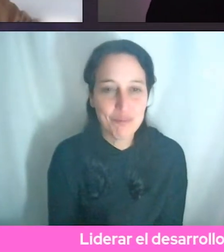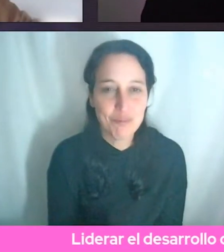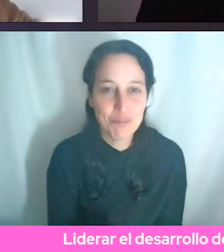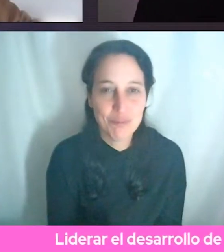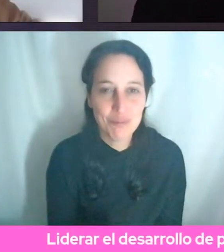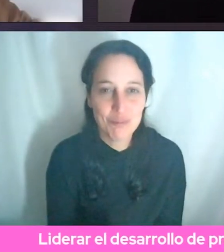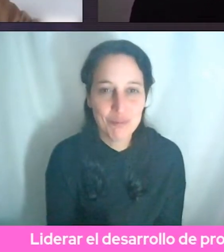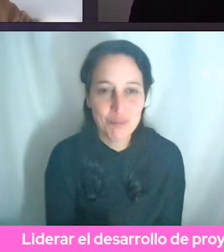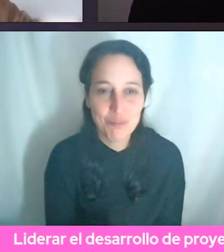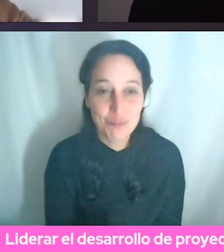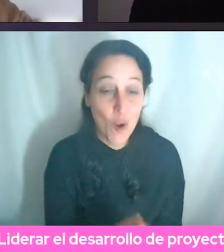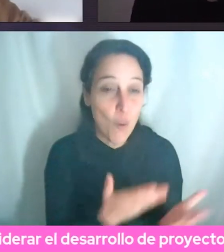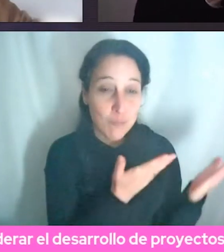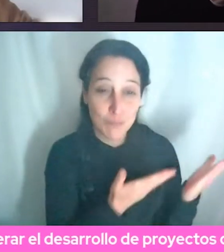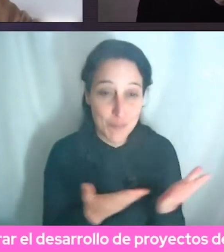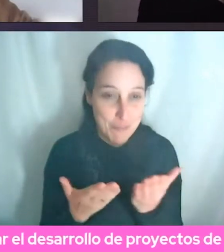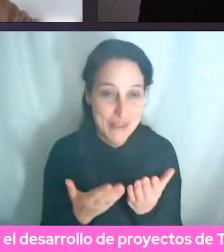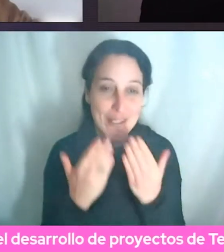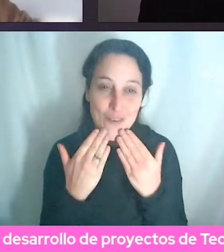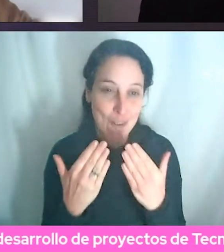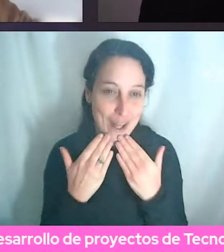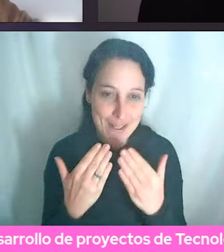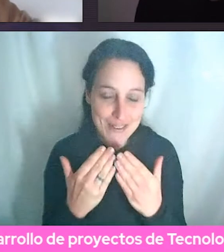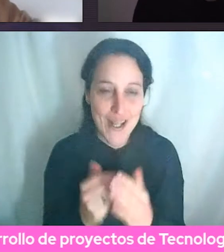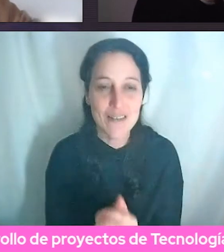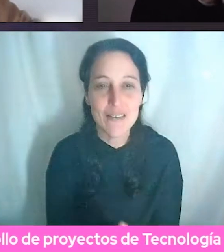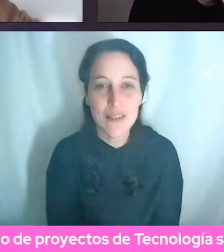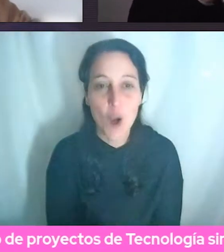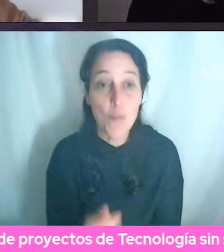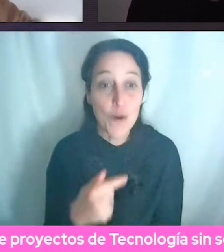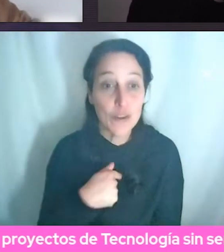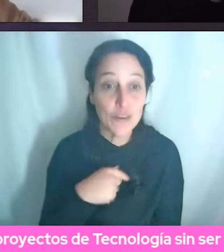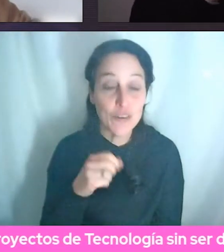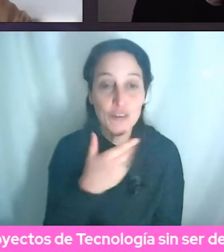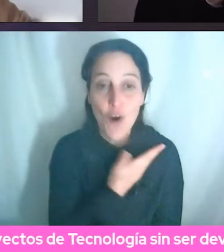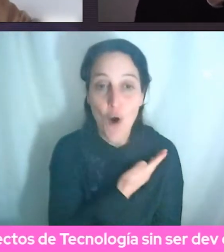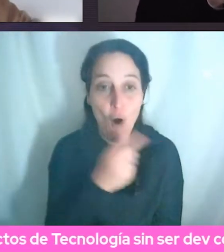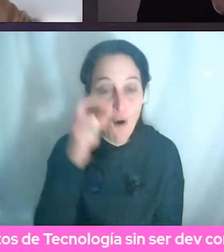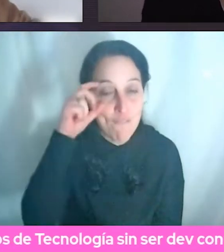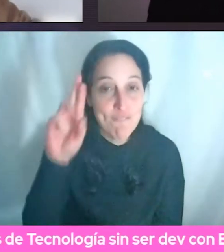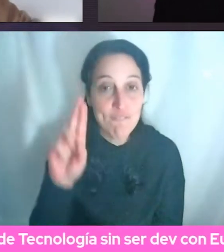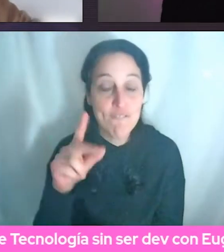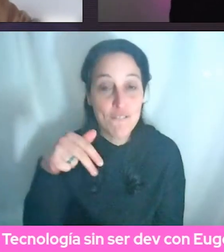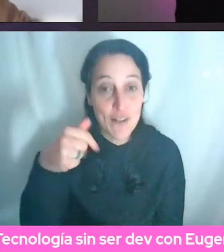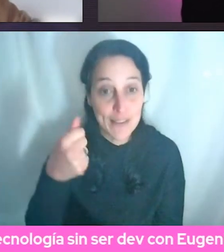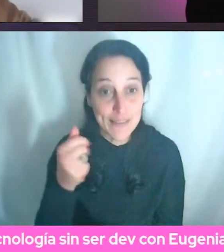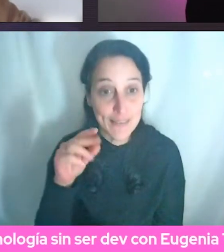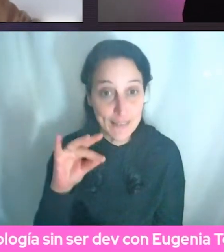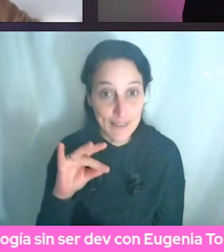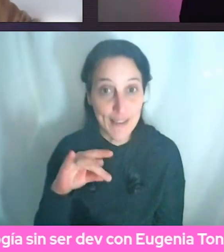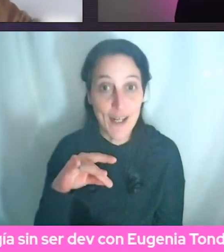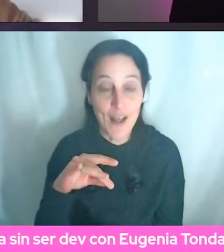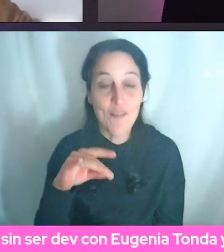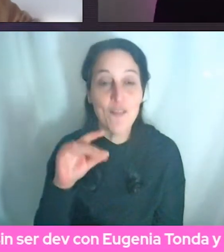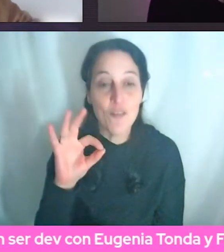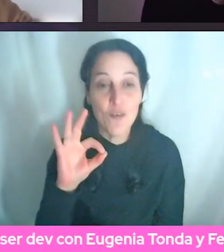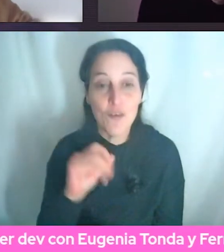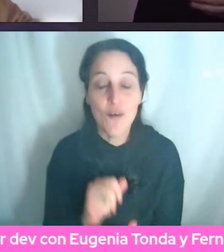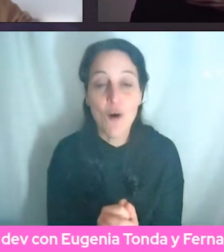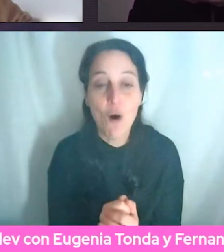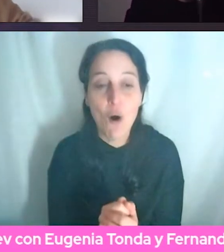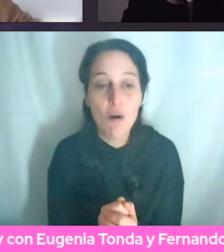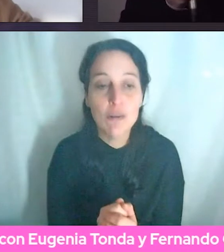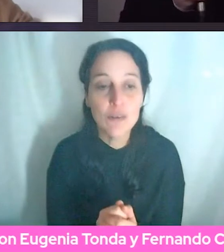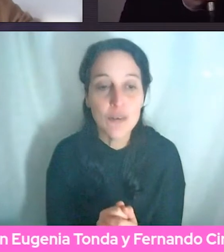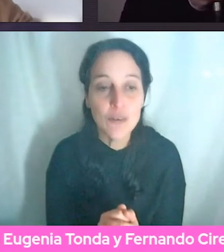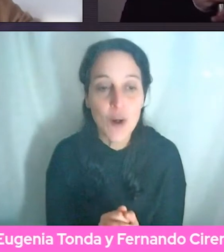La presentación. Yo soy Fernando Sirer, soy CTO de Wingu. Wingu es una organización, ¿no?